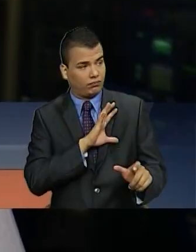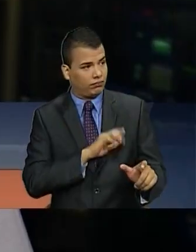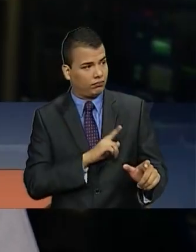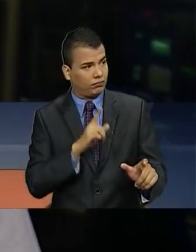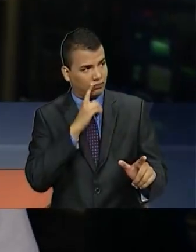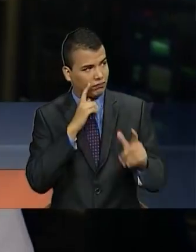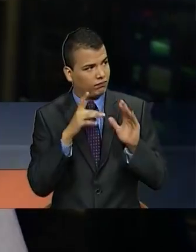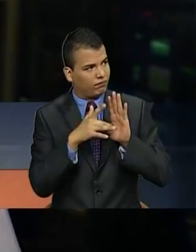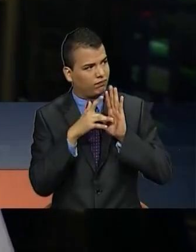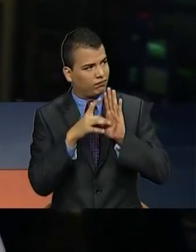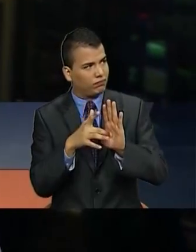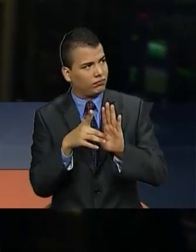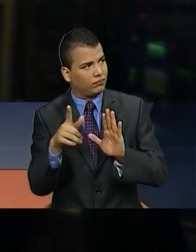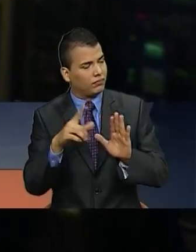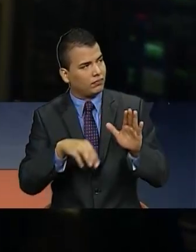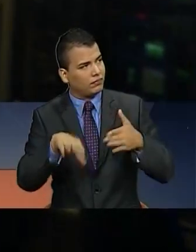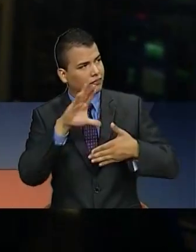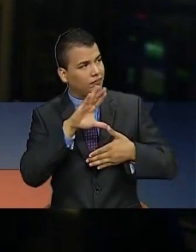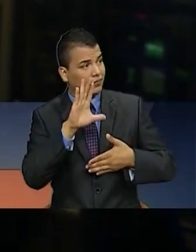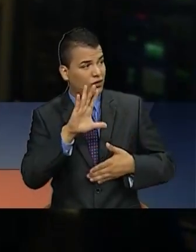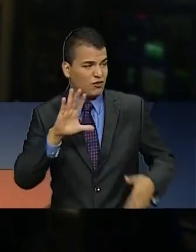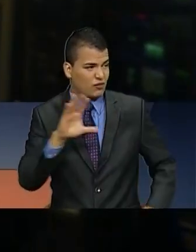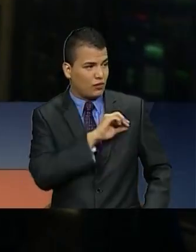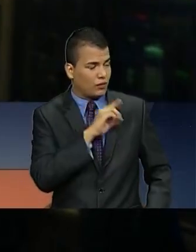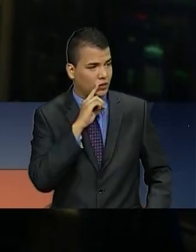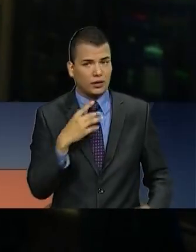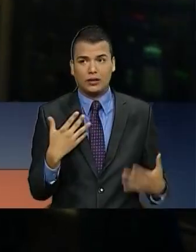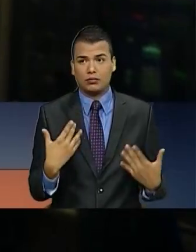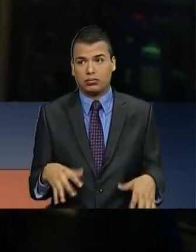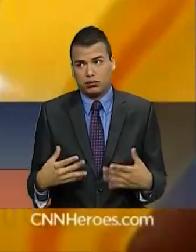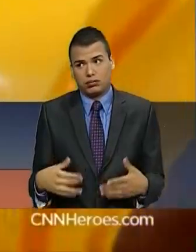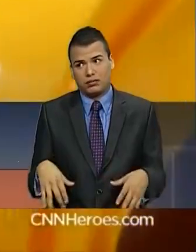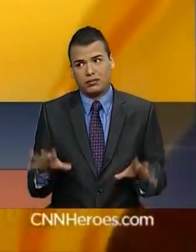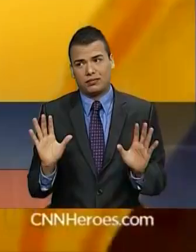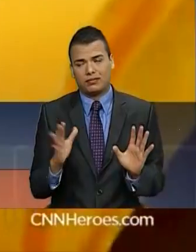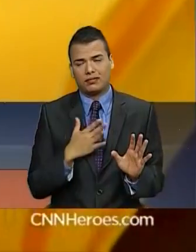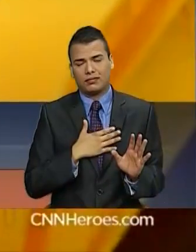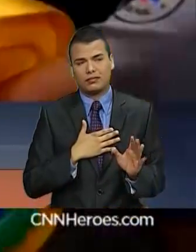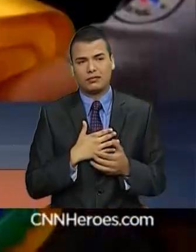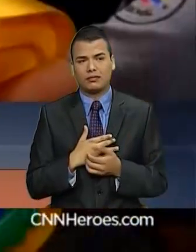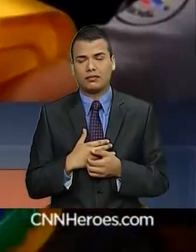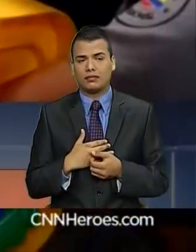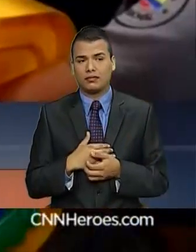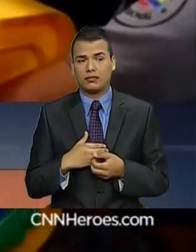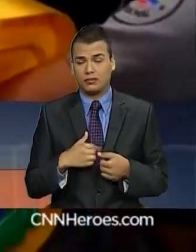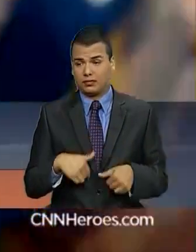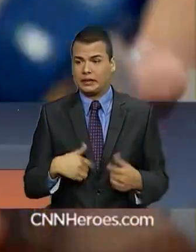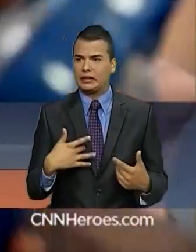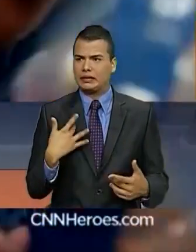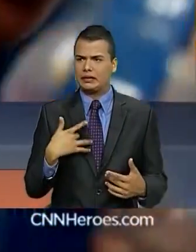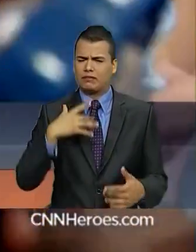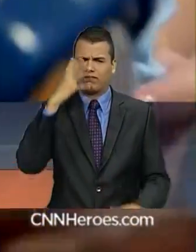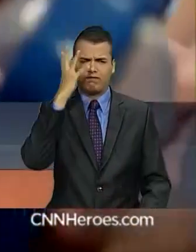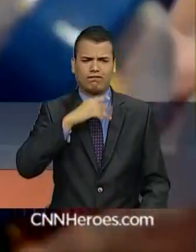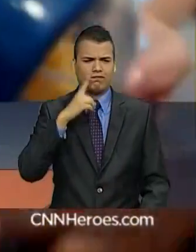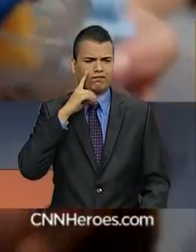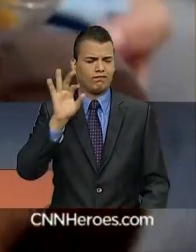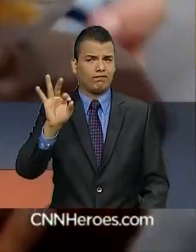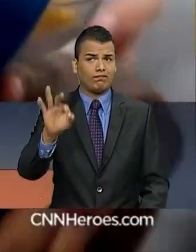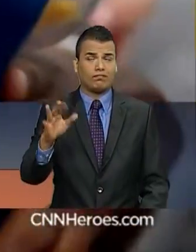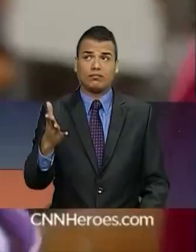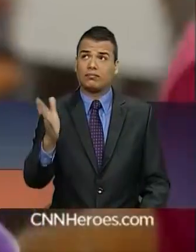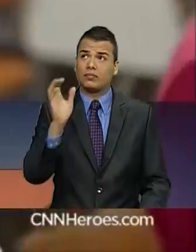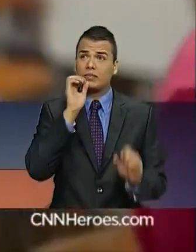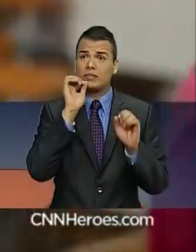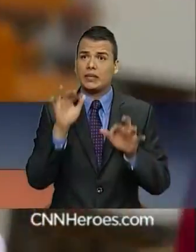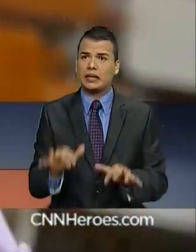Cali hacia todo el continente. Sí, realmente es una bonita experiencia, es una bendición